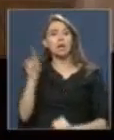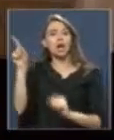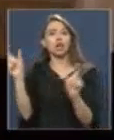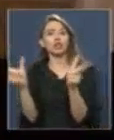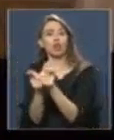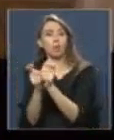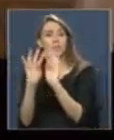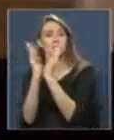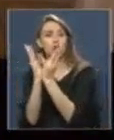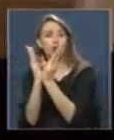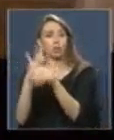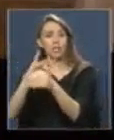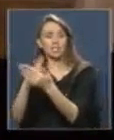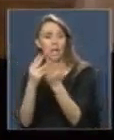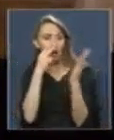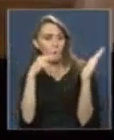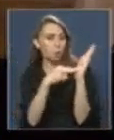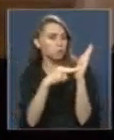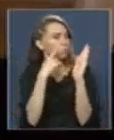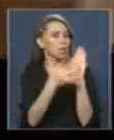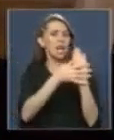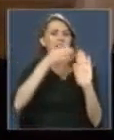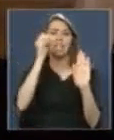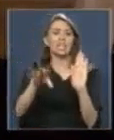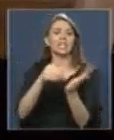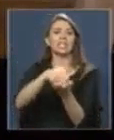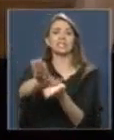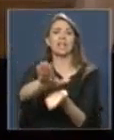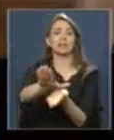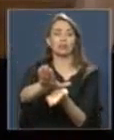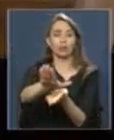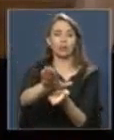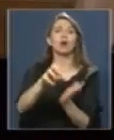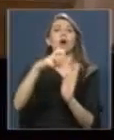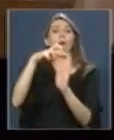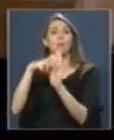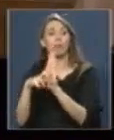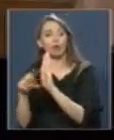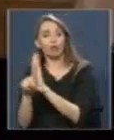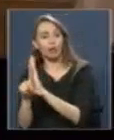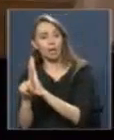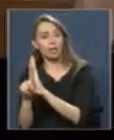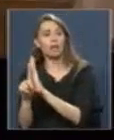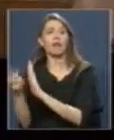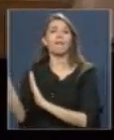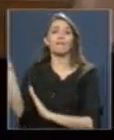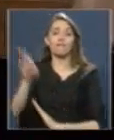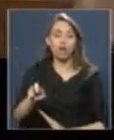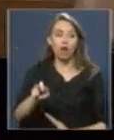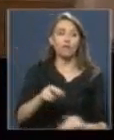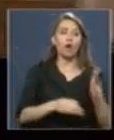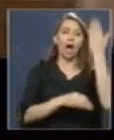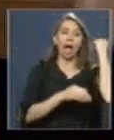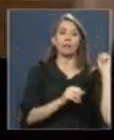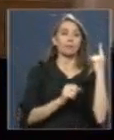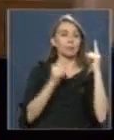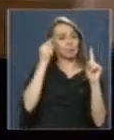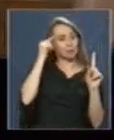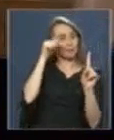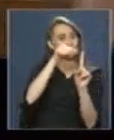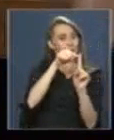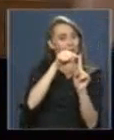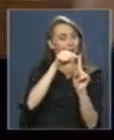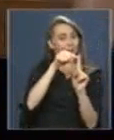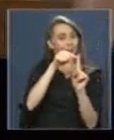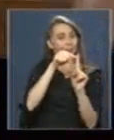Salud. Y por lo tanto el proyecto, volviendo a lo que debió ser su espíritu original,